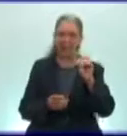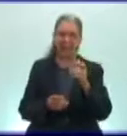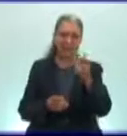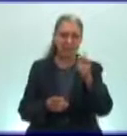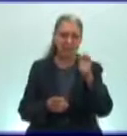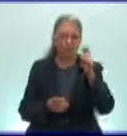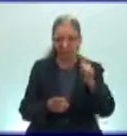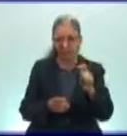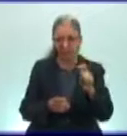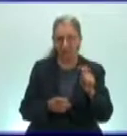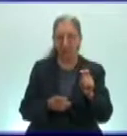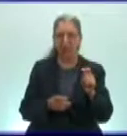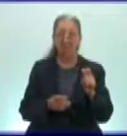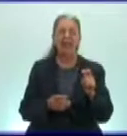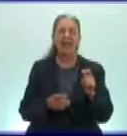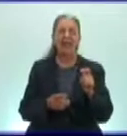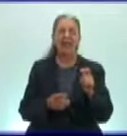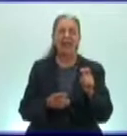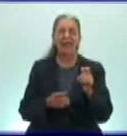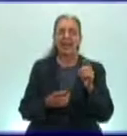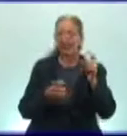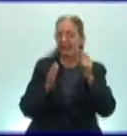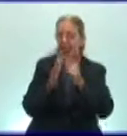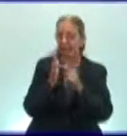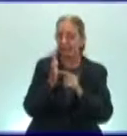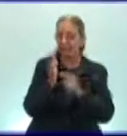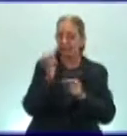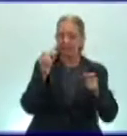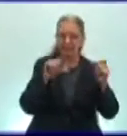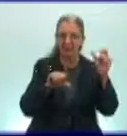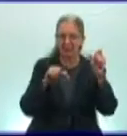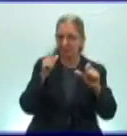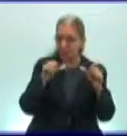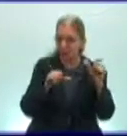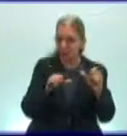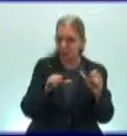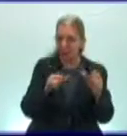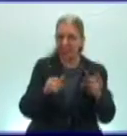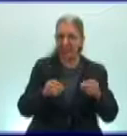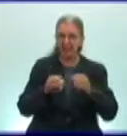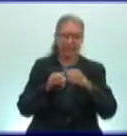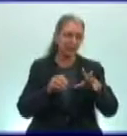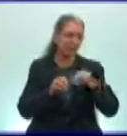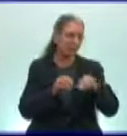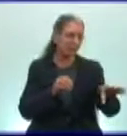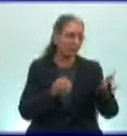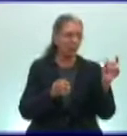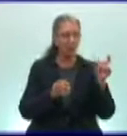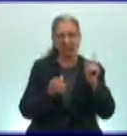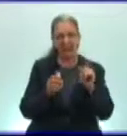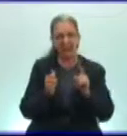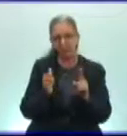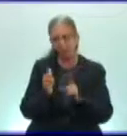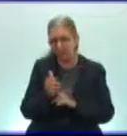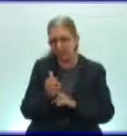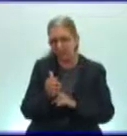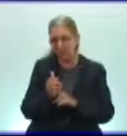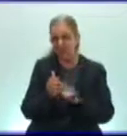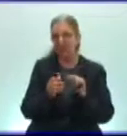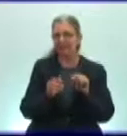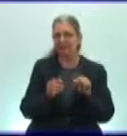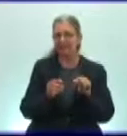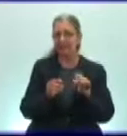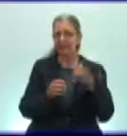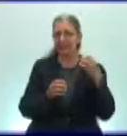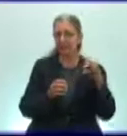de elemento químico, la carga nuclear, las distribuciones electrónicas y la ubicación de los electrones en esas